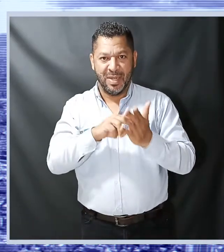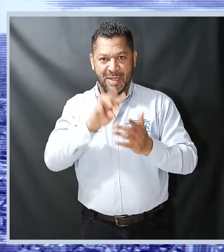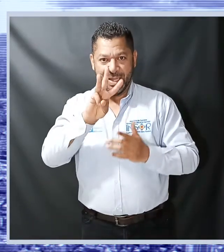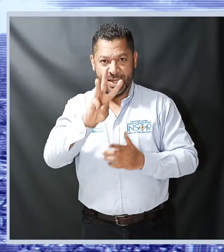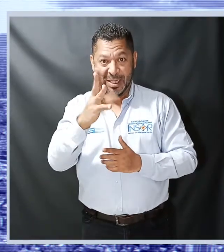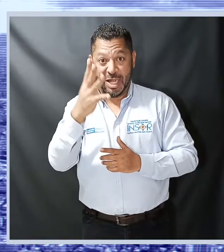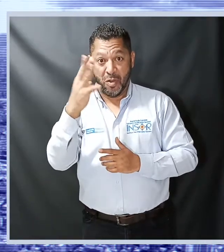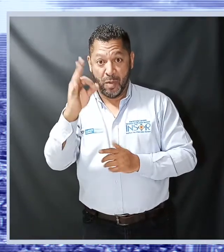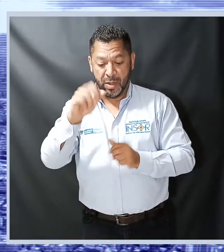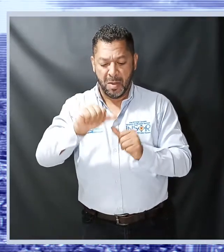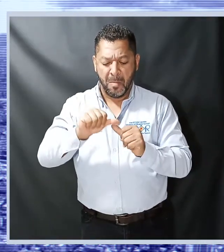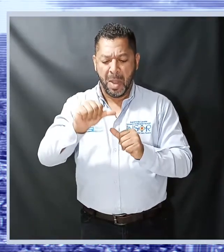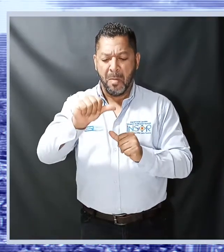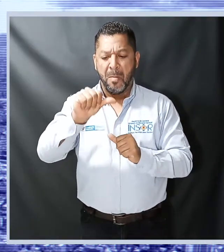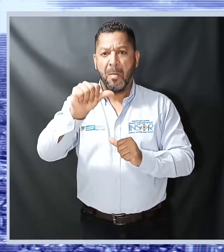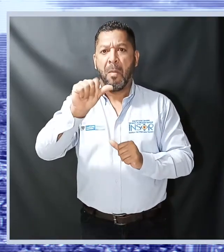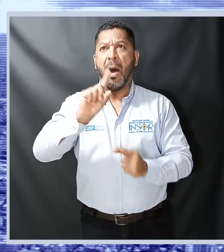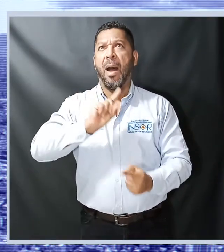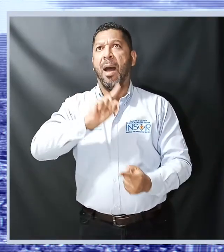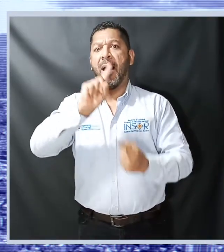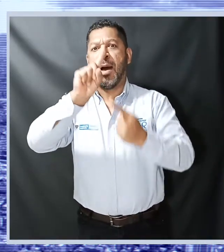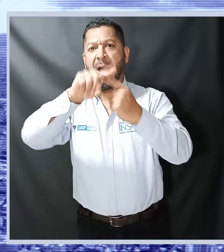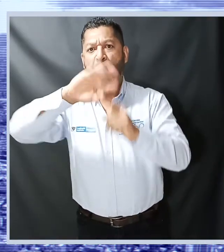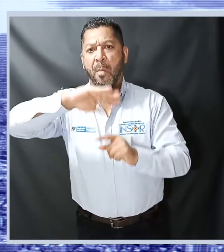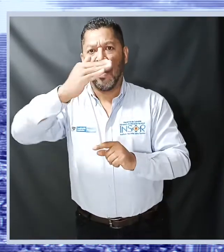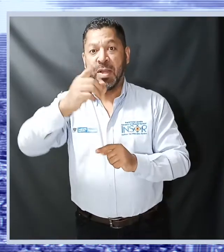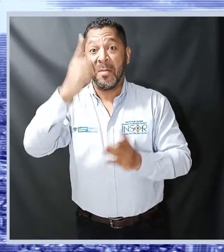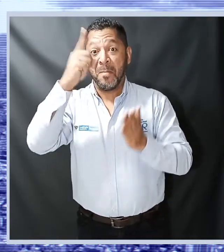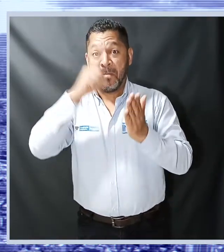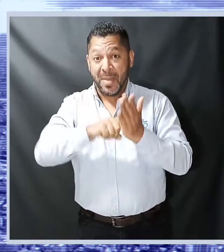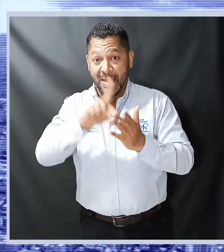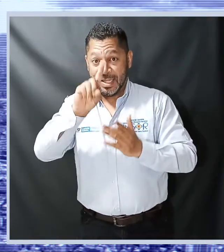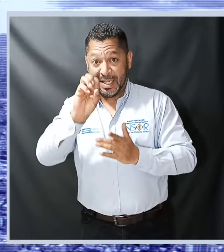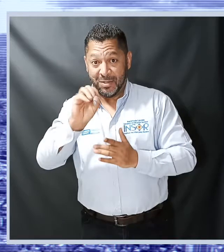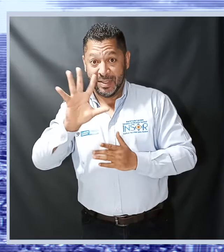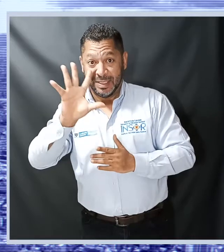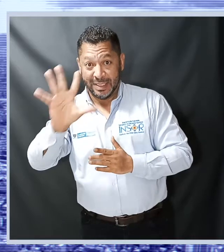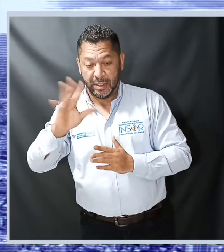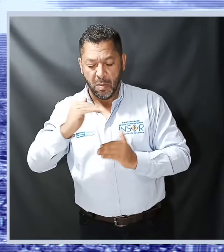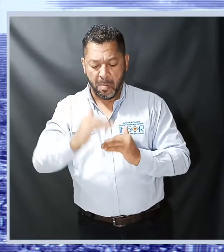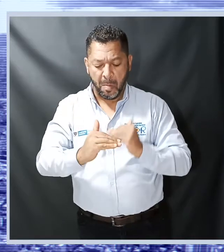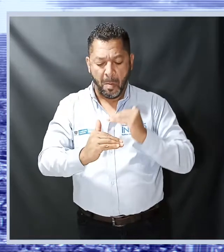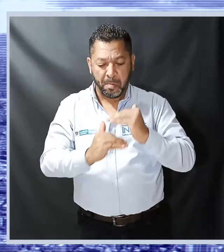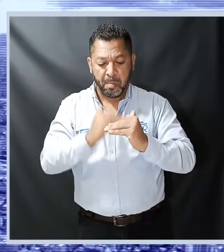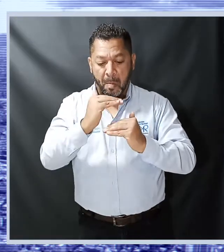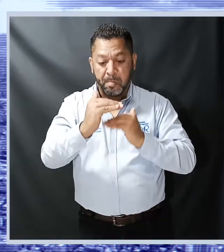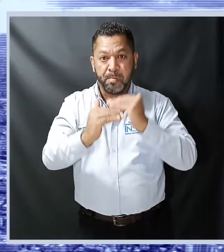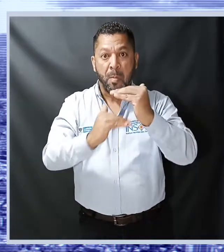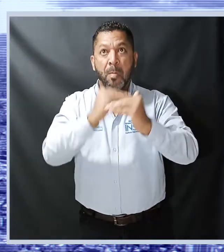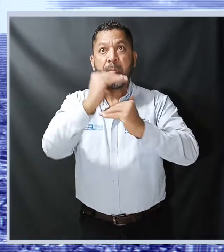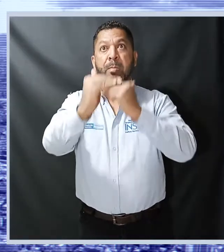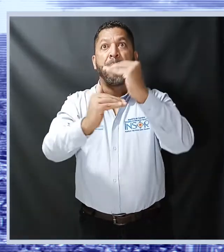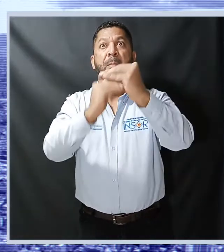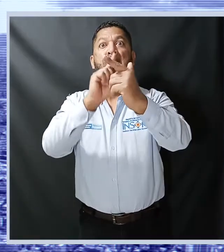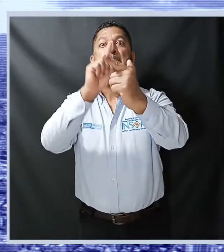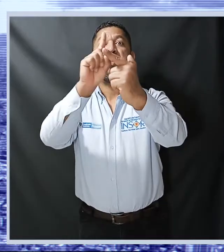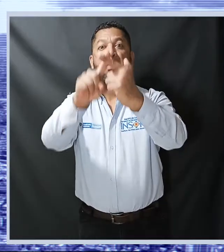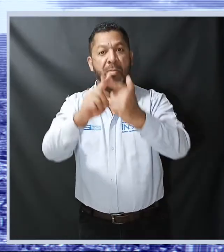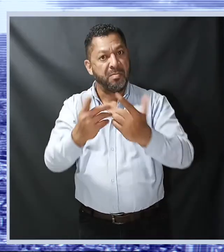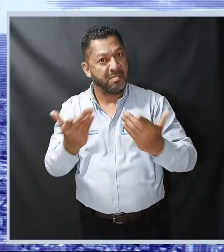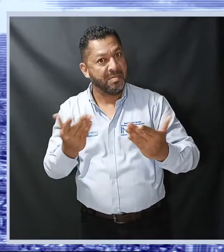tiene 2.350 metros de longitud y 1.605 escalones o